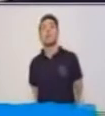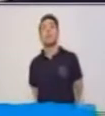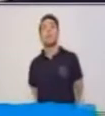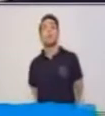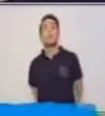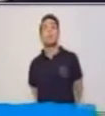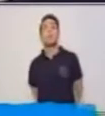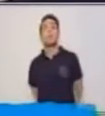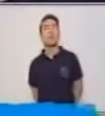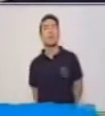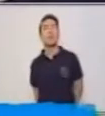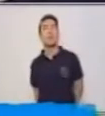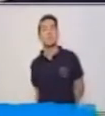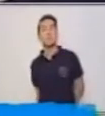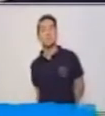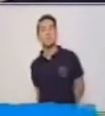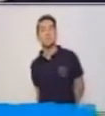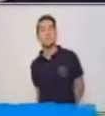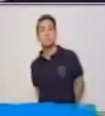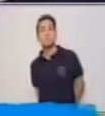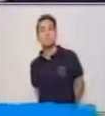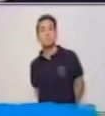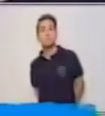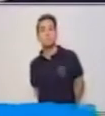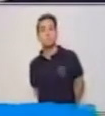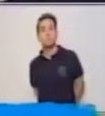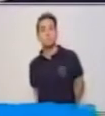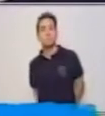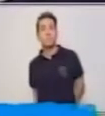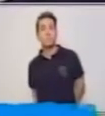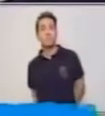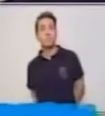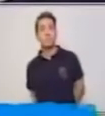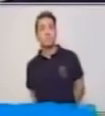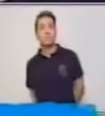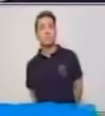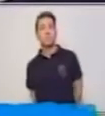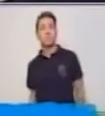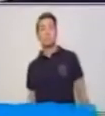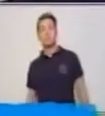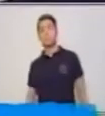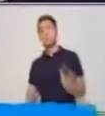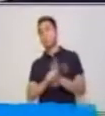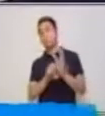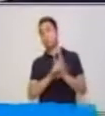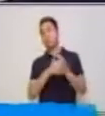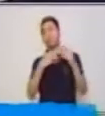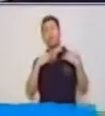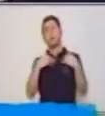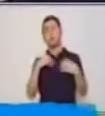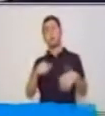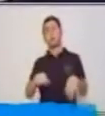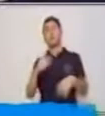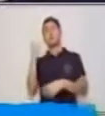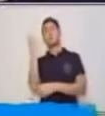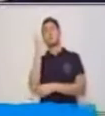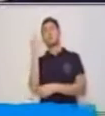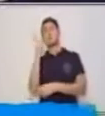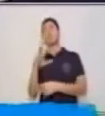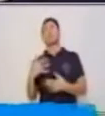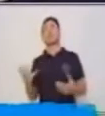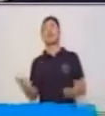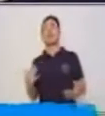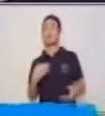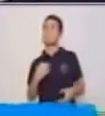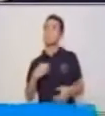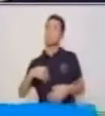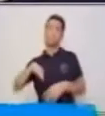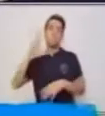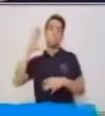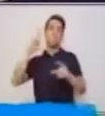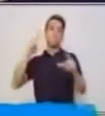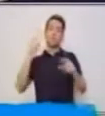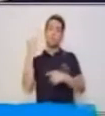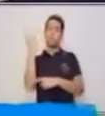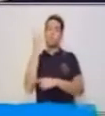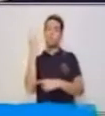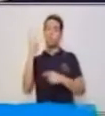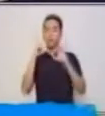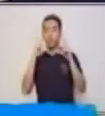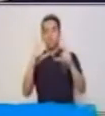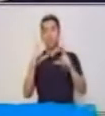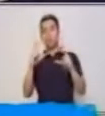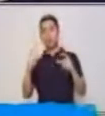Por ejemplo, algo que para mí es más importante que podernos juntar es cuidar la salud de todas las